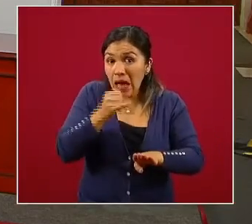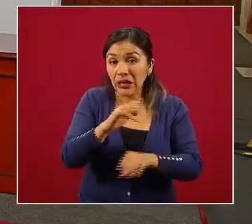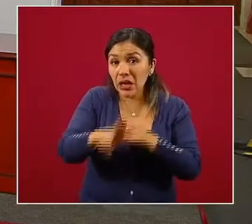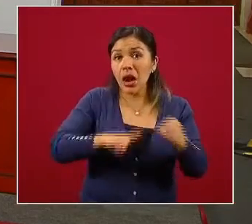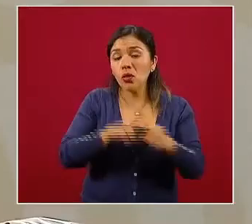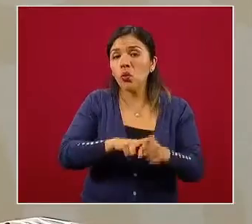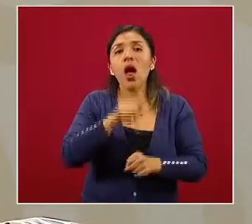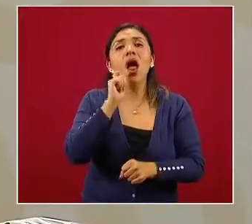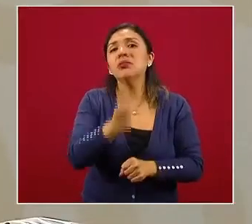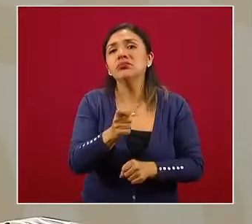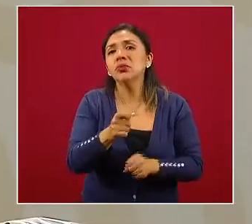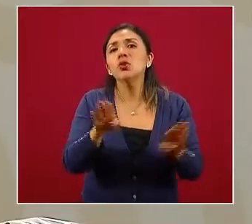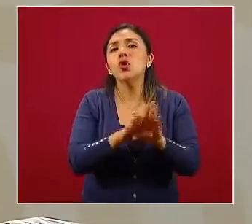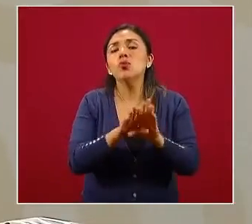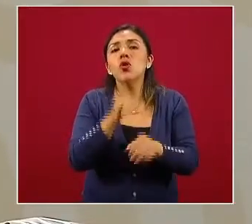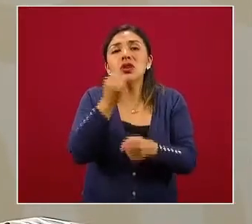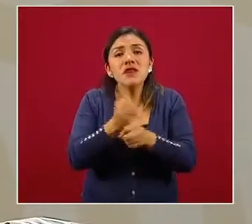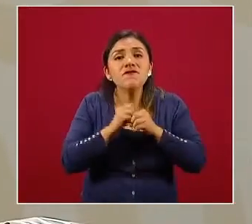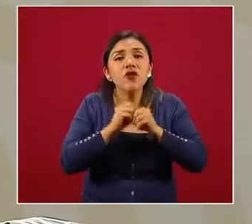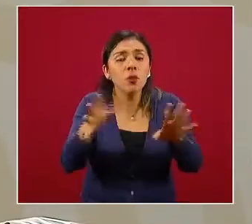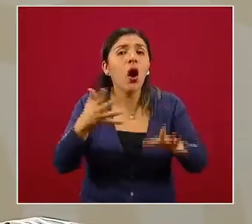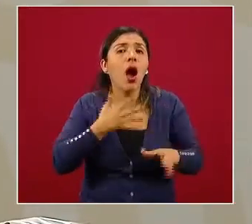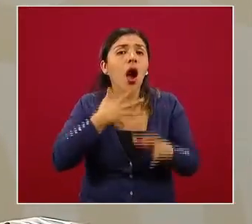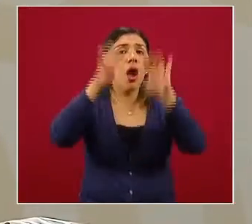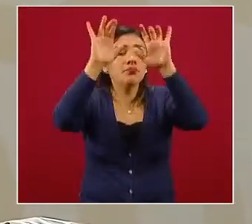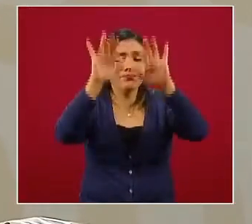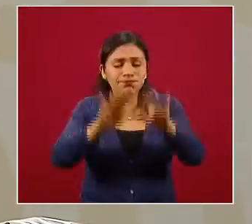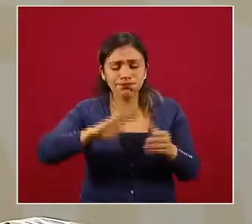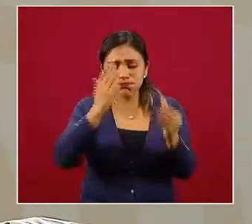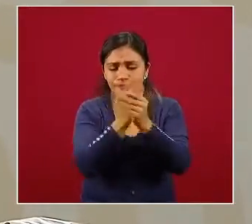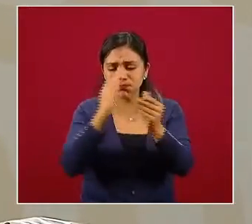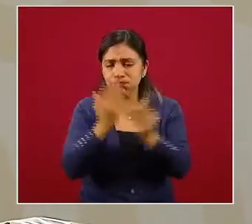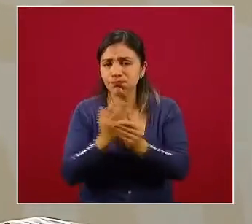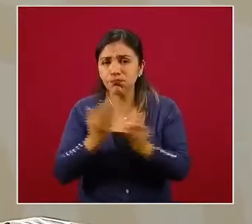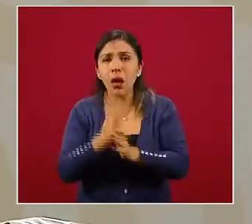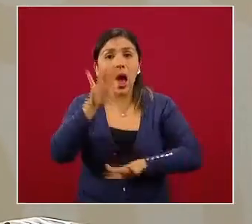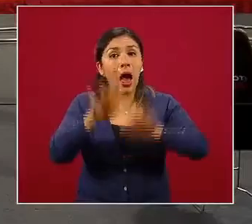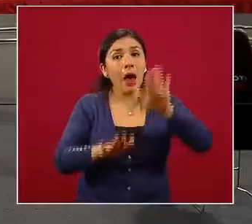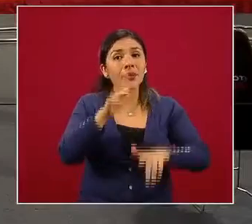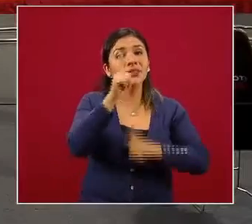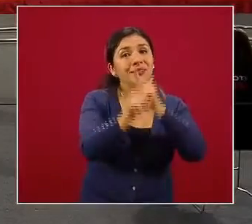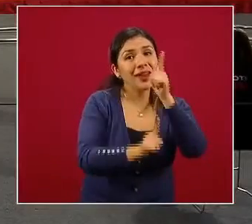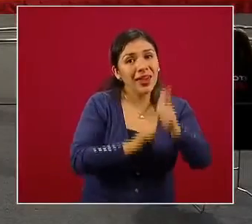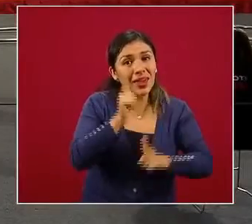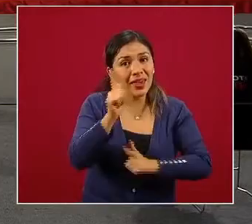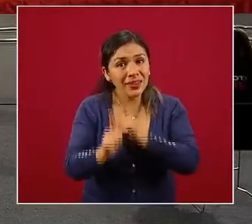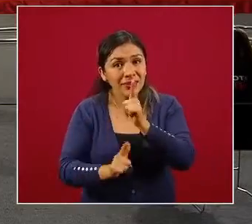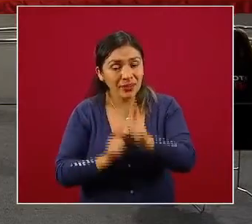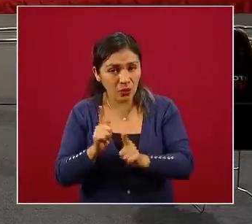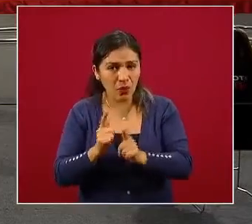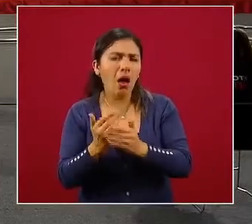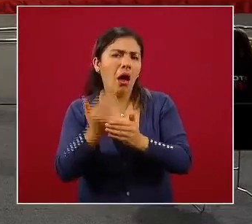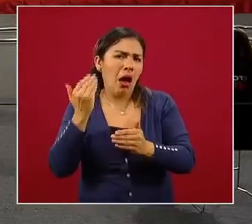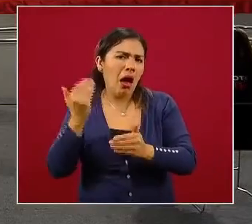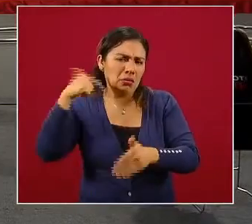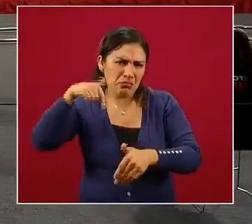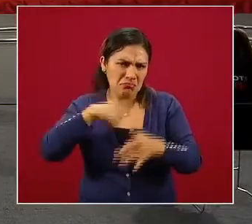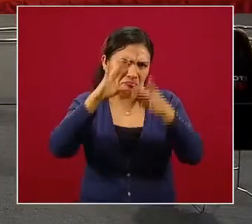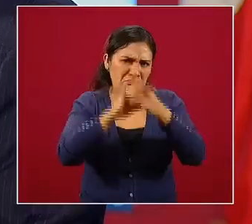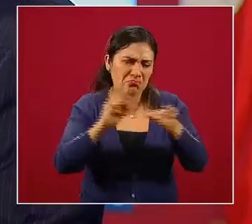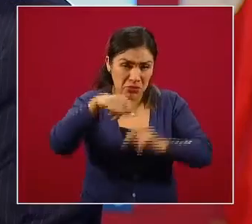es un proceso en el que la información se recaba en ritmos más lentos y, como lo hemos explicado, en